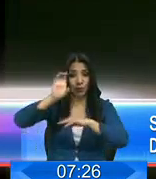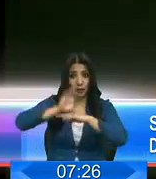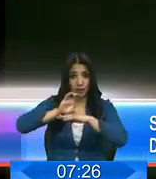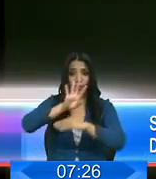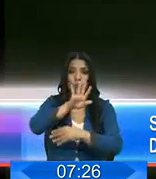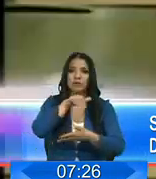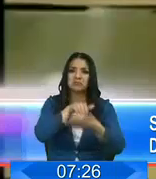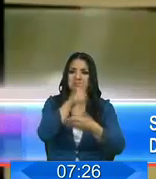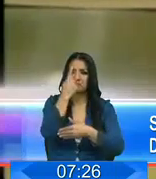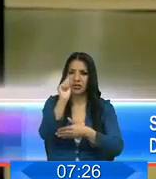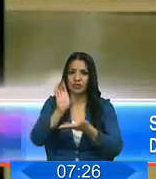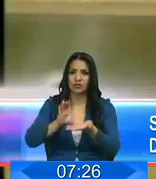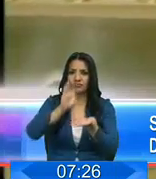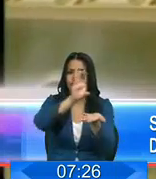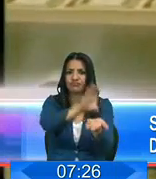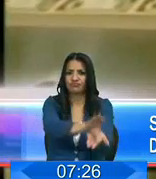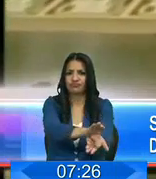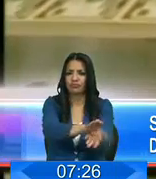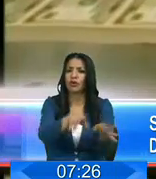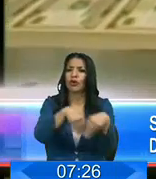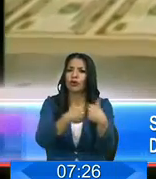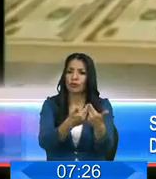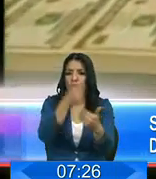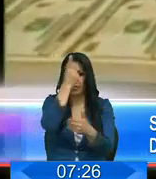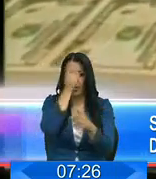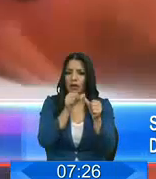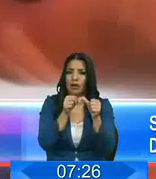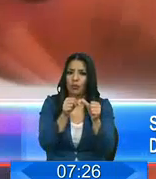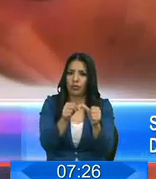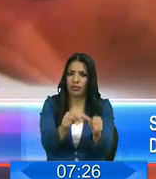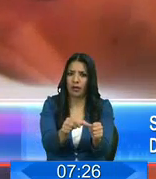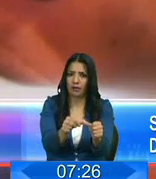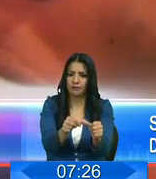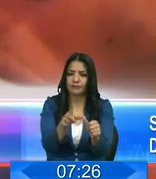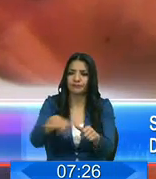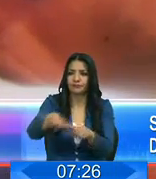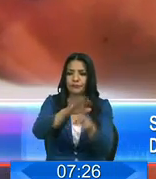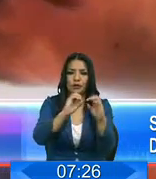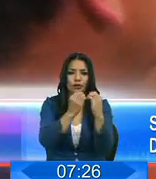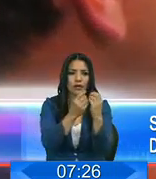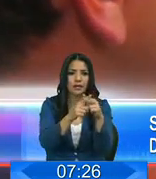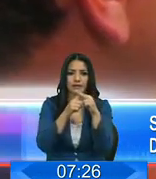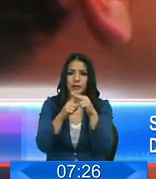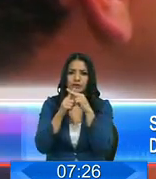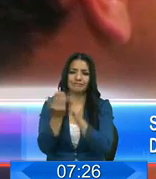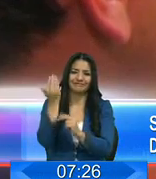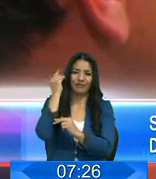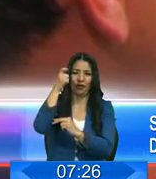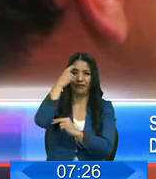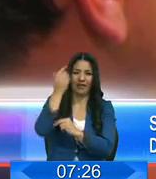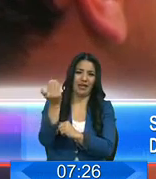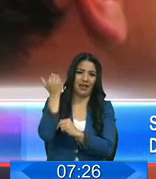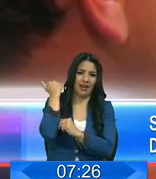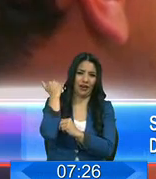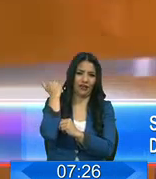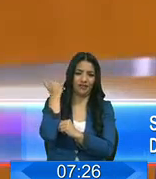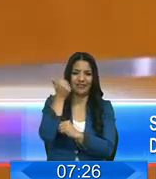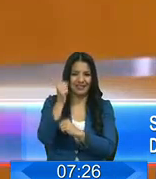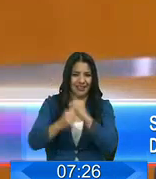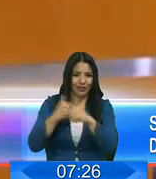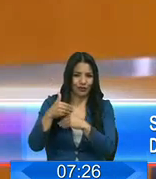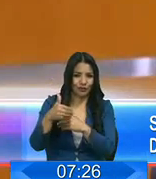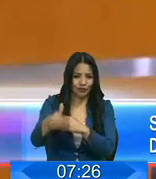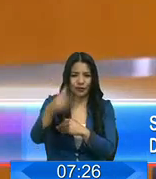millones estarán destinados a las amortizaciones de los acreedores, heredados por la década investigada. No